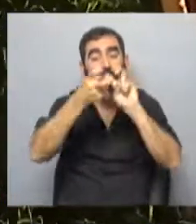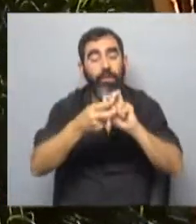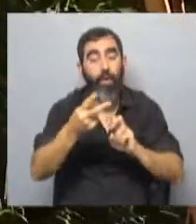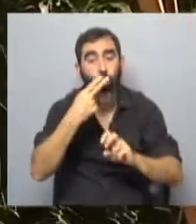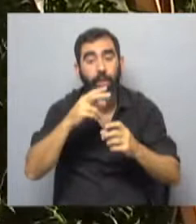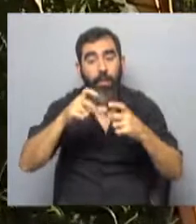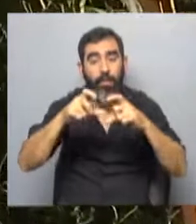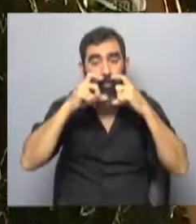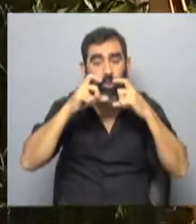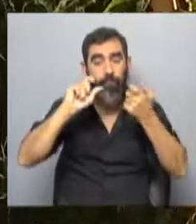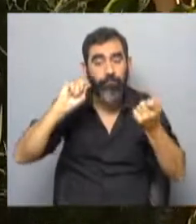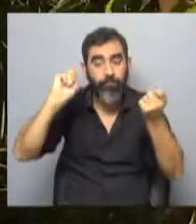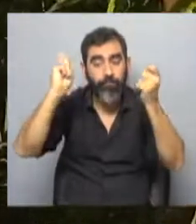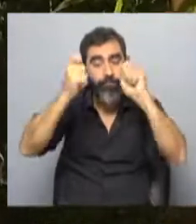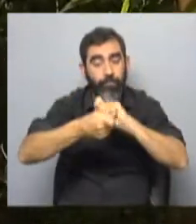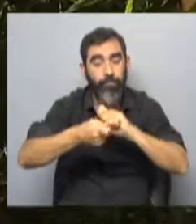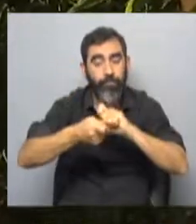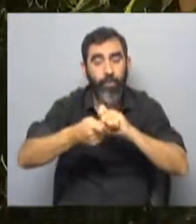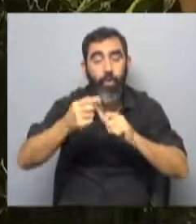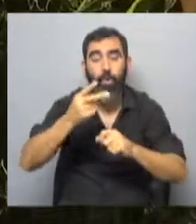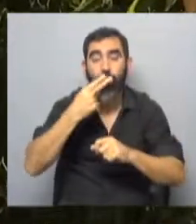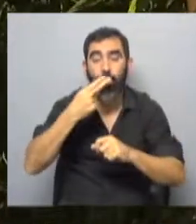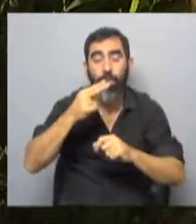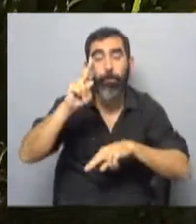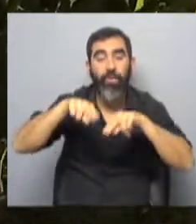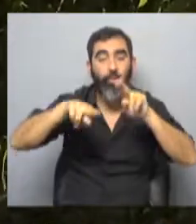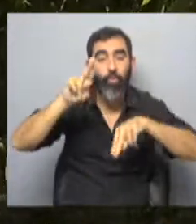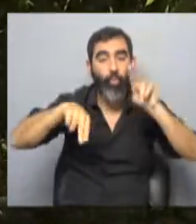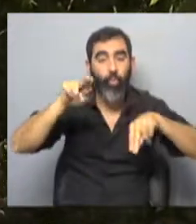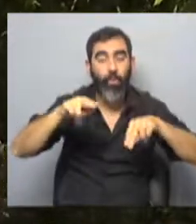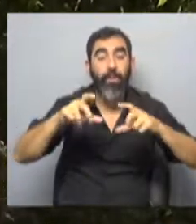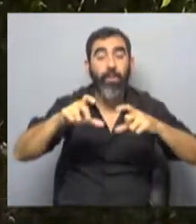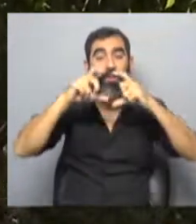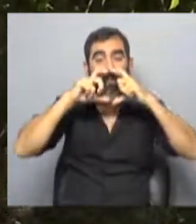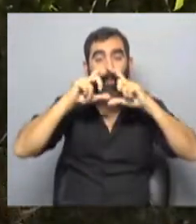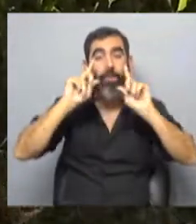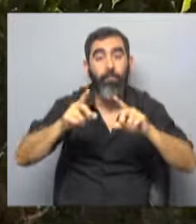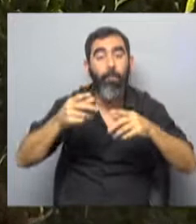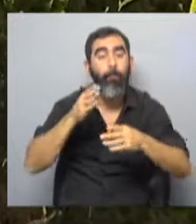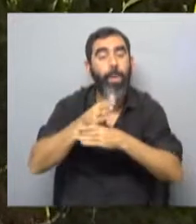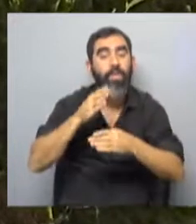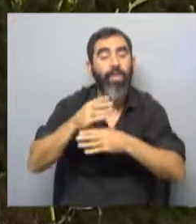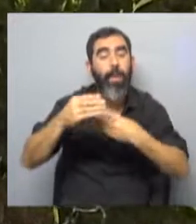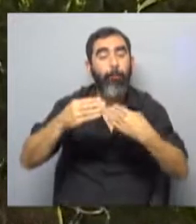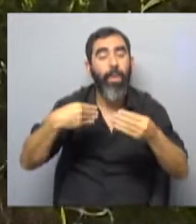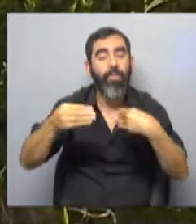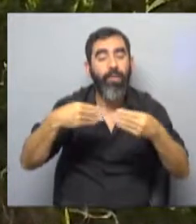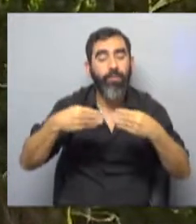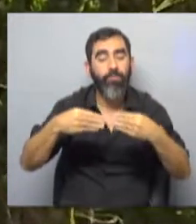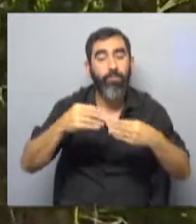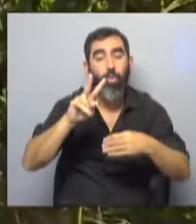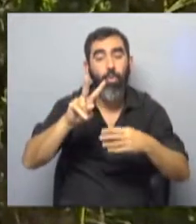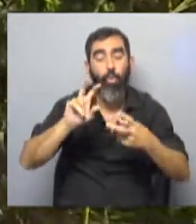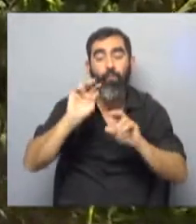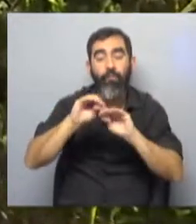se logra transformar las las colillas en pinturas y los tapabocas descartables en madera plástica transformando dos